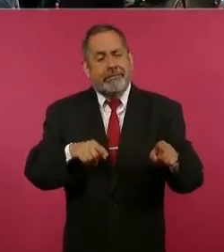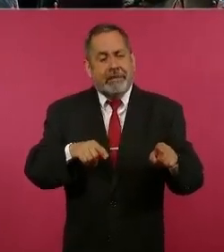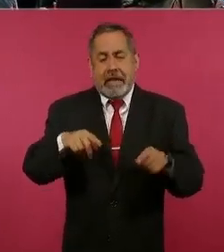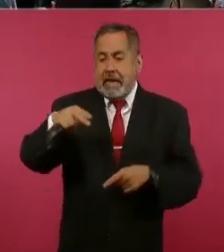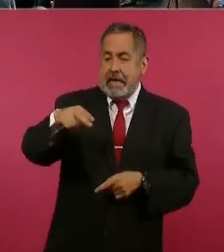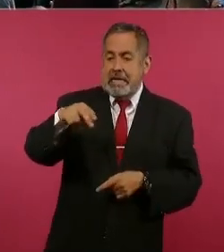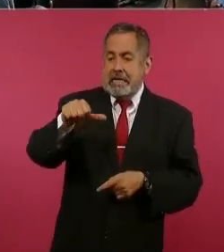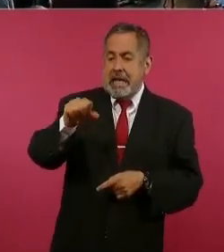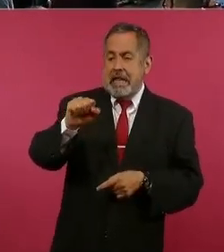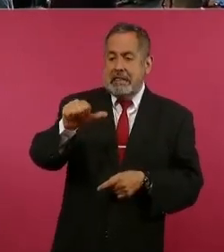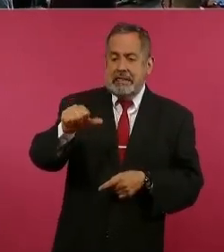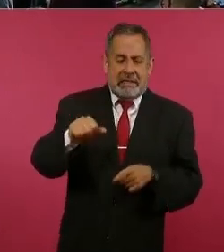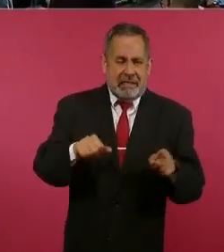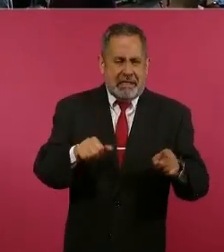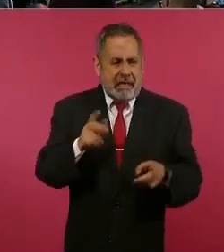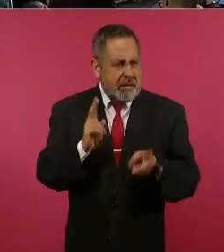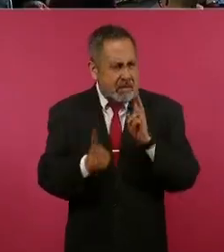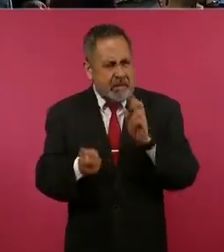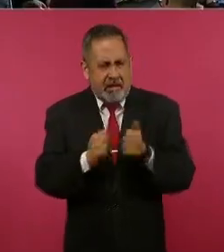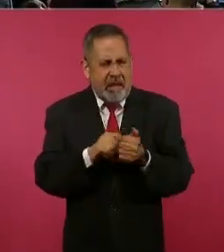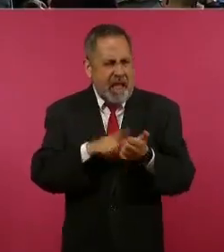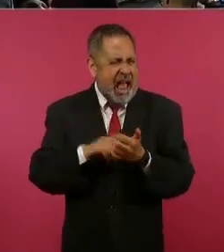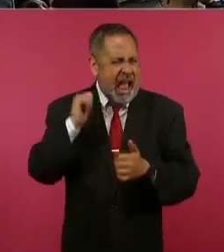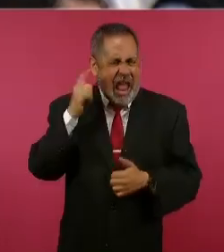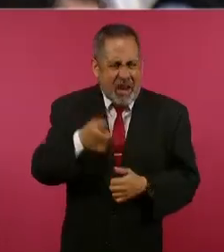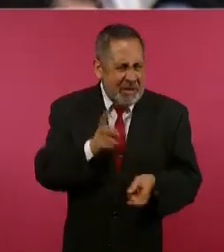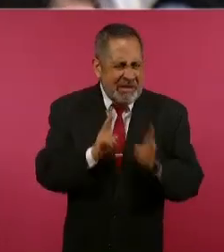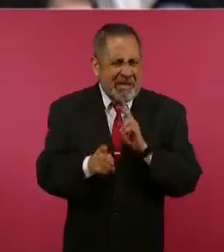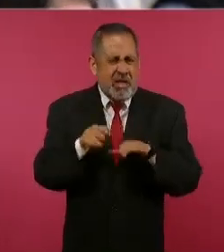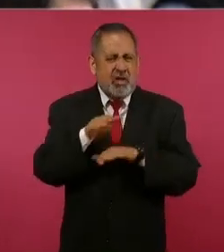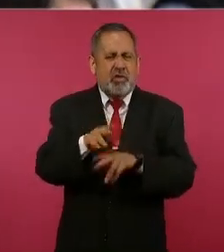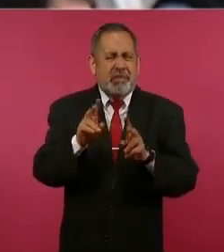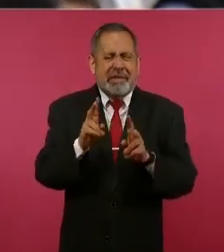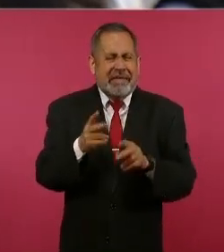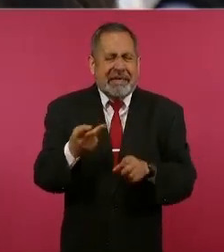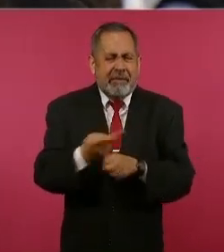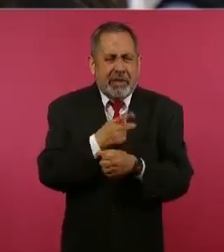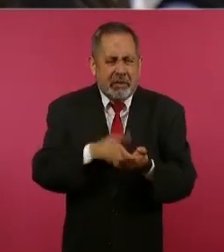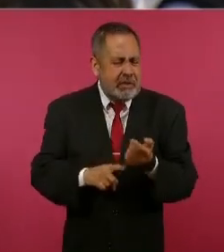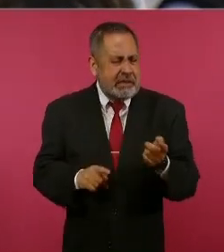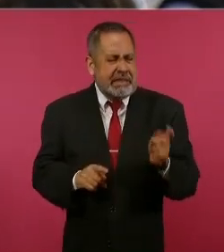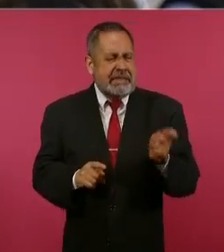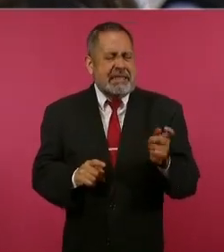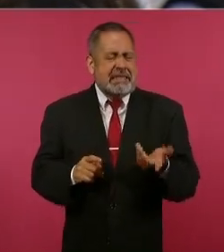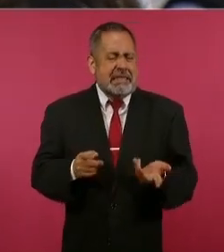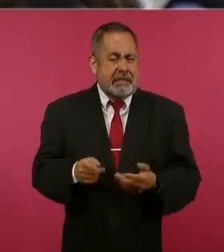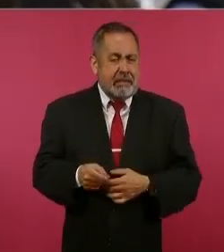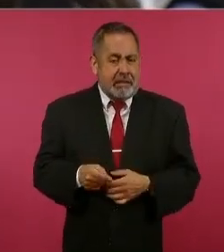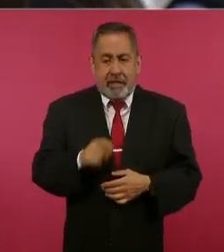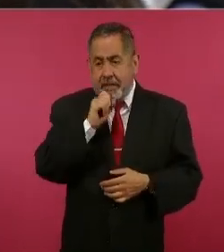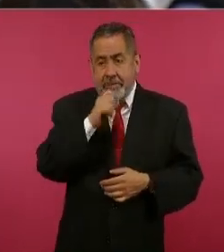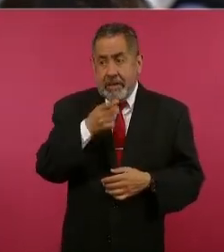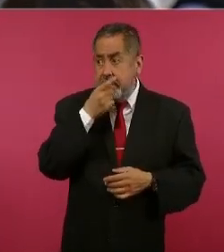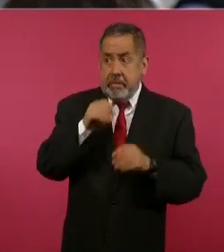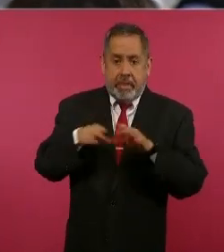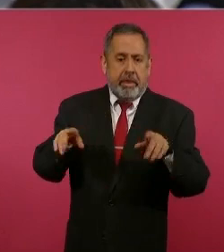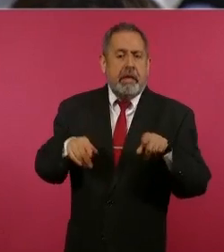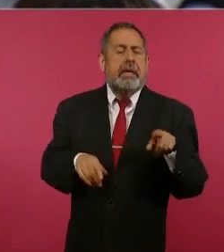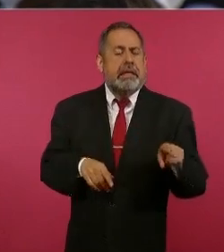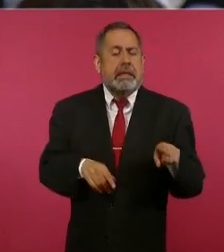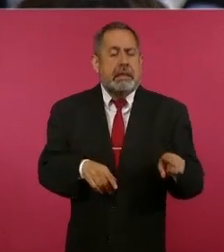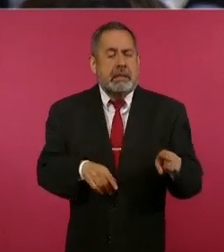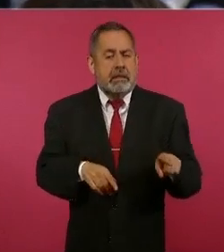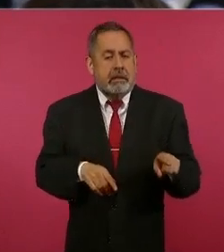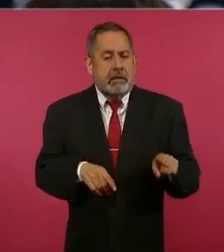NASA. ¿Llegaron a algún acuerdo? ¿Qué temas trataron? Y trascendió también que se